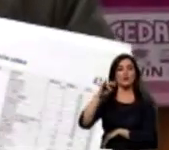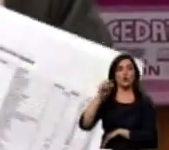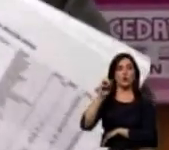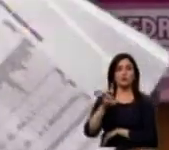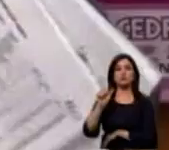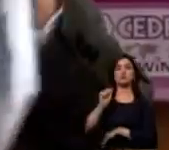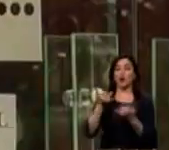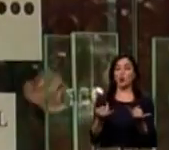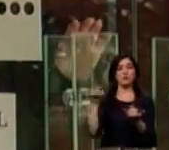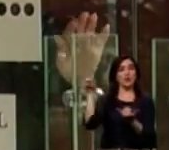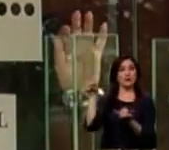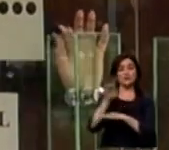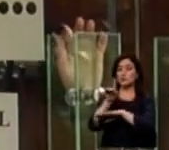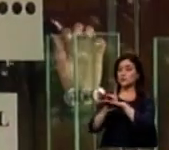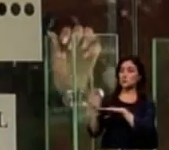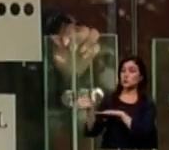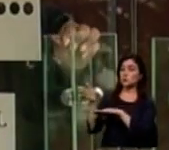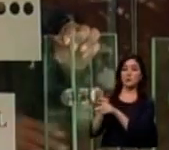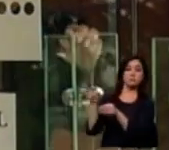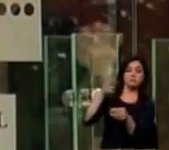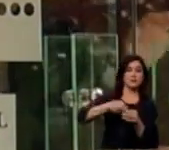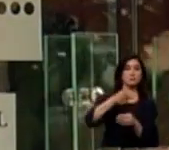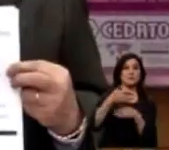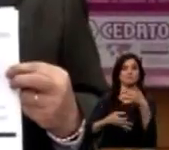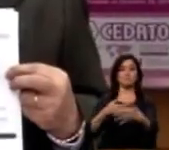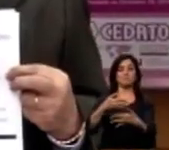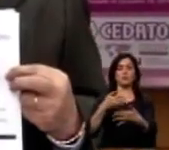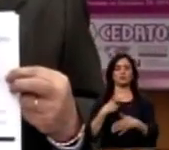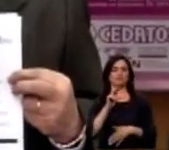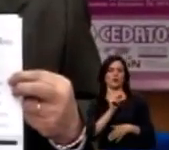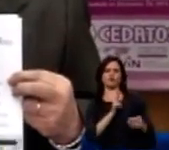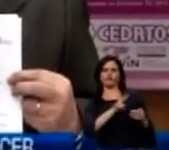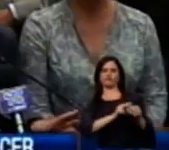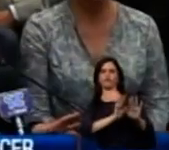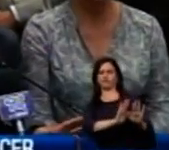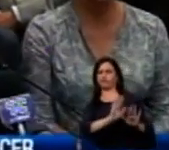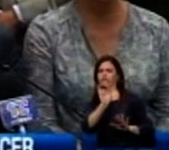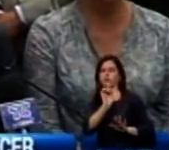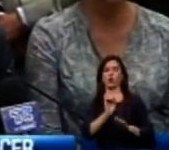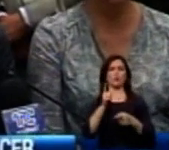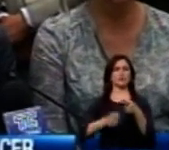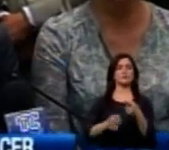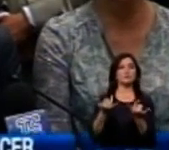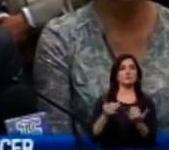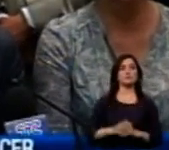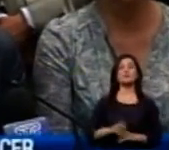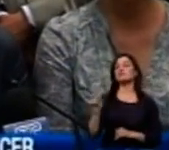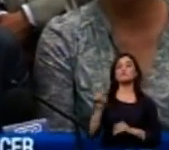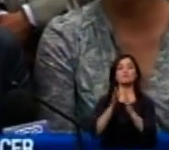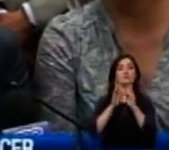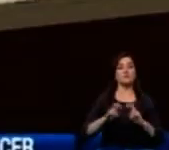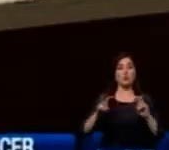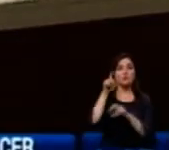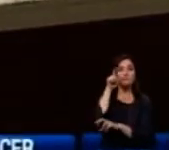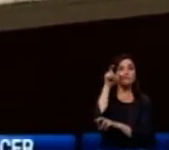Polibio Córdoba, quien no asistió debido a que solicitó diferimiento de la diligencia. El presunto delito que a pedido de la asambleísta oficialista Rosana Alvarado investiga